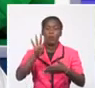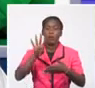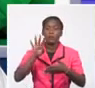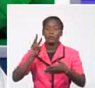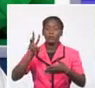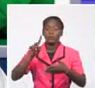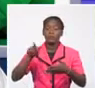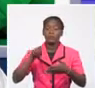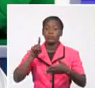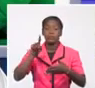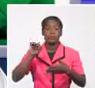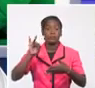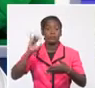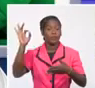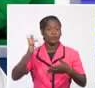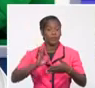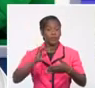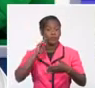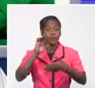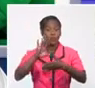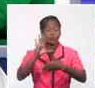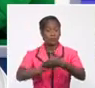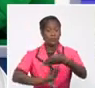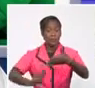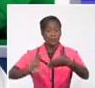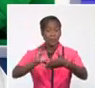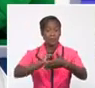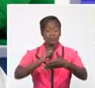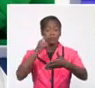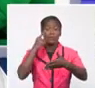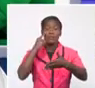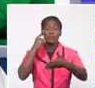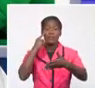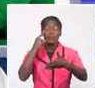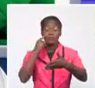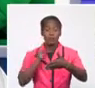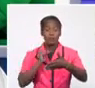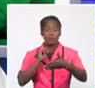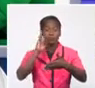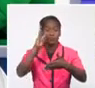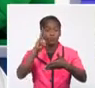43,17% de todos los diagnosticados en el mundo. Ayer